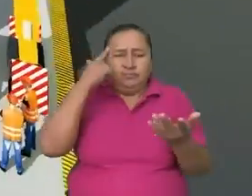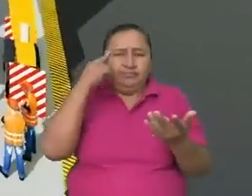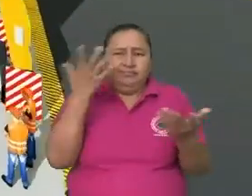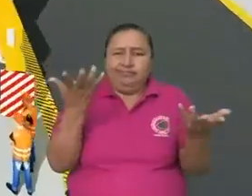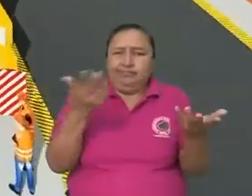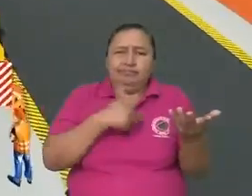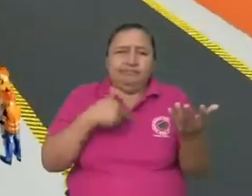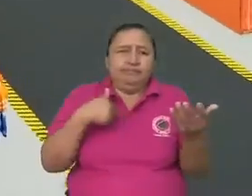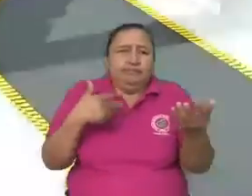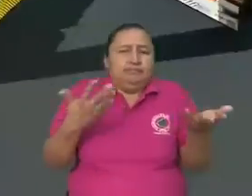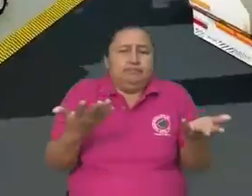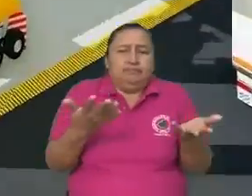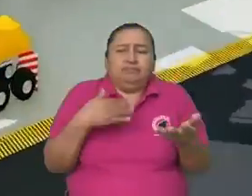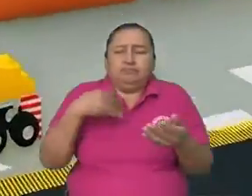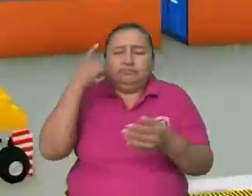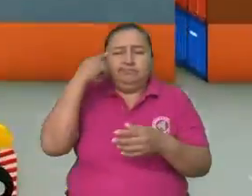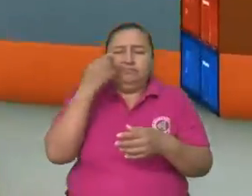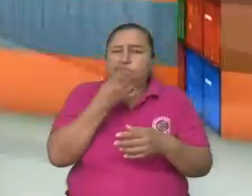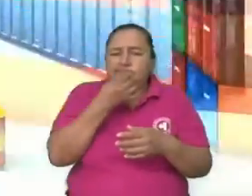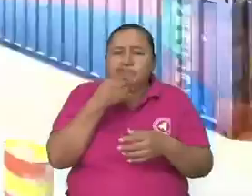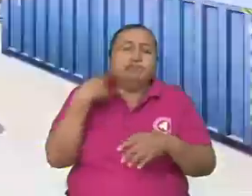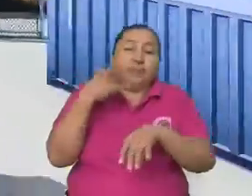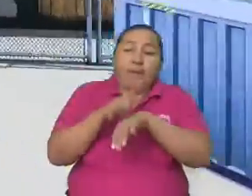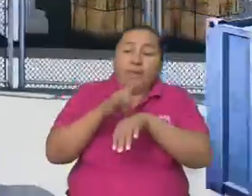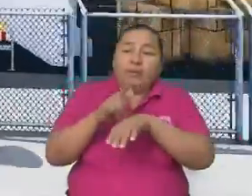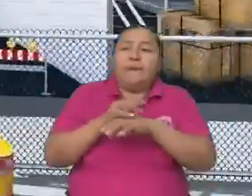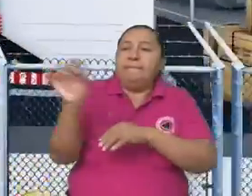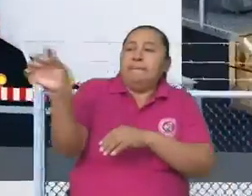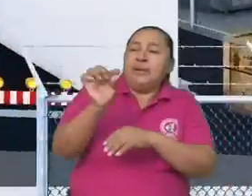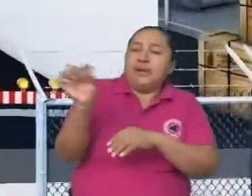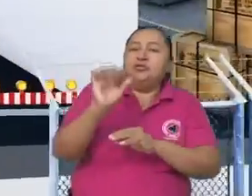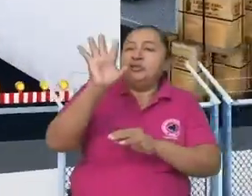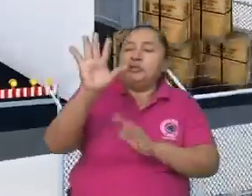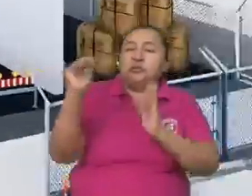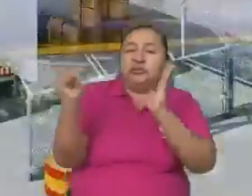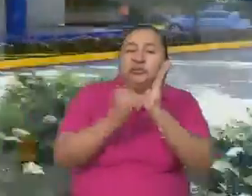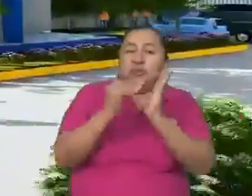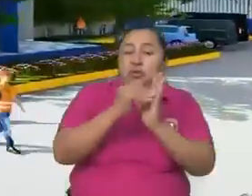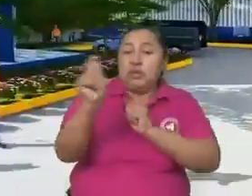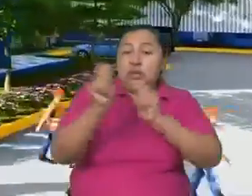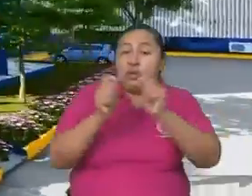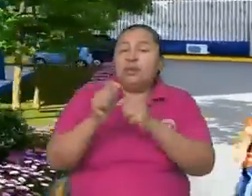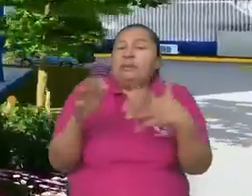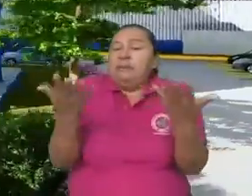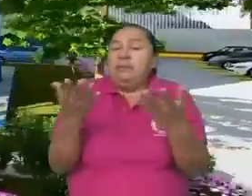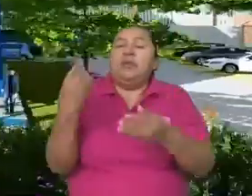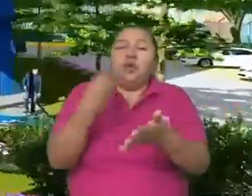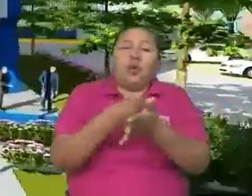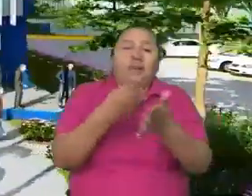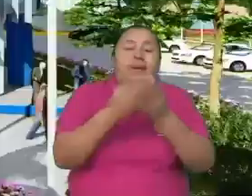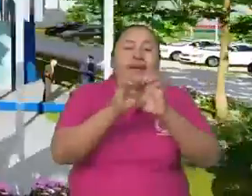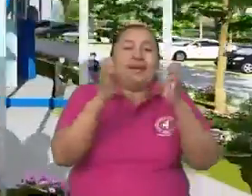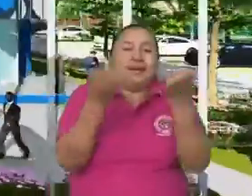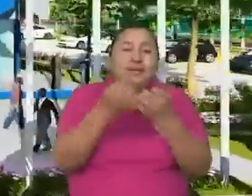conseguir un crédito de $5,000,000 para comprar equipo en el puerto de Corinto, para darle